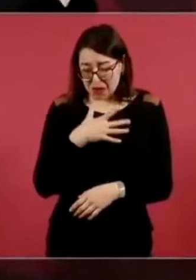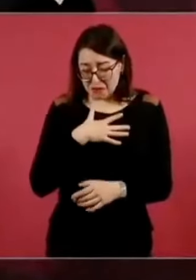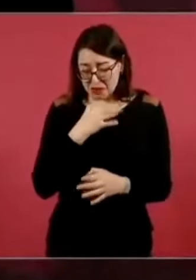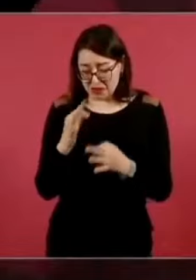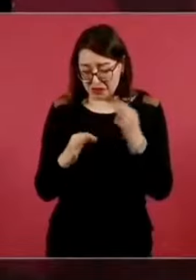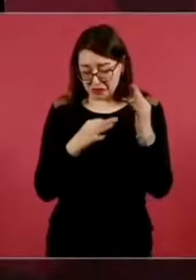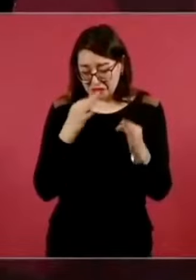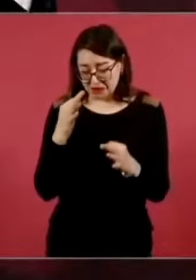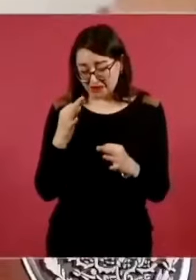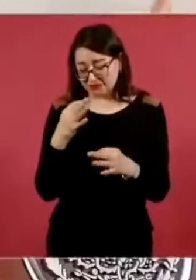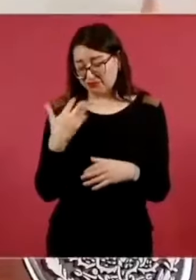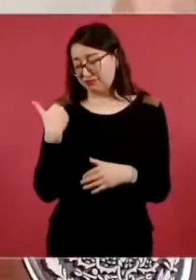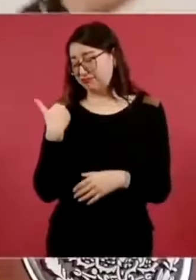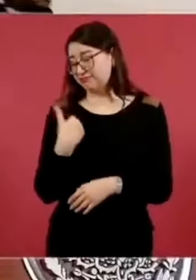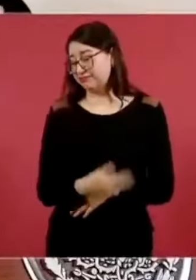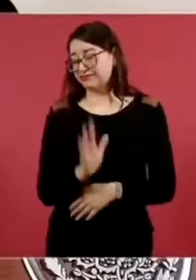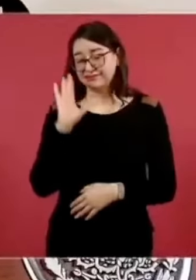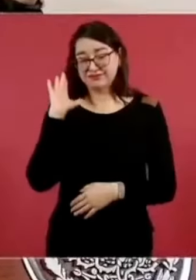yo